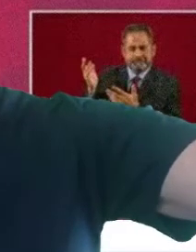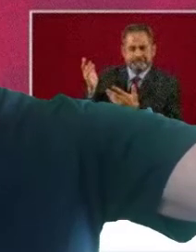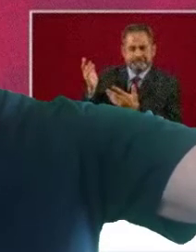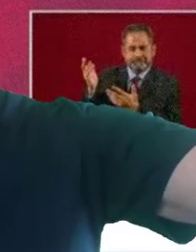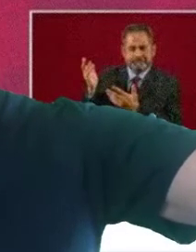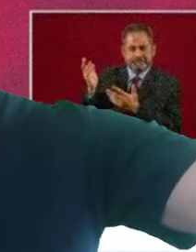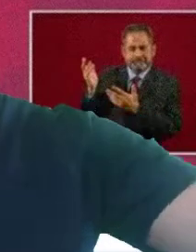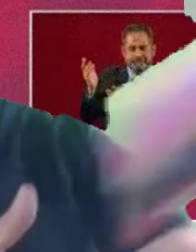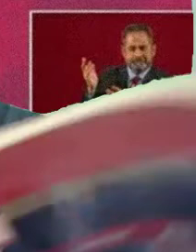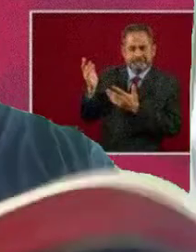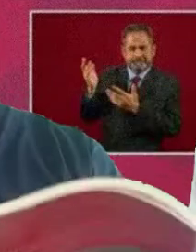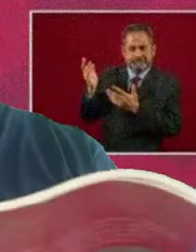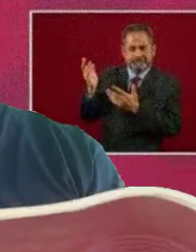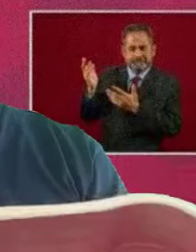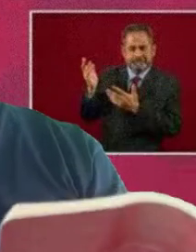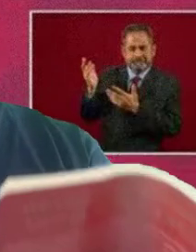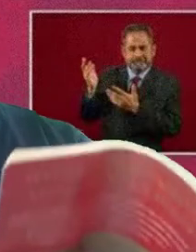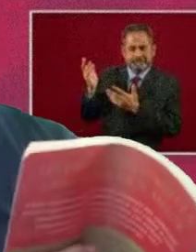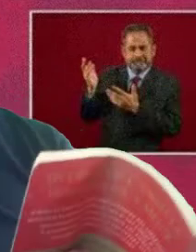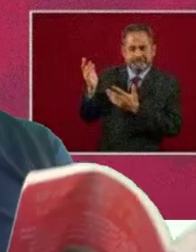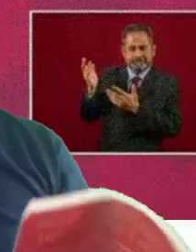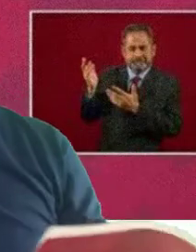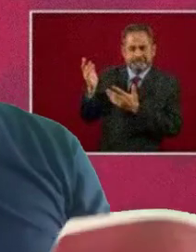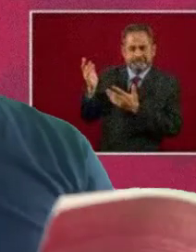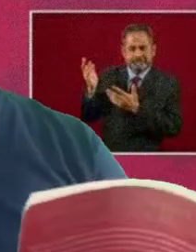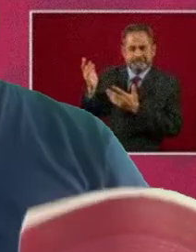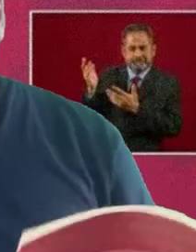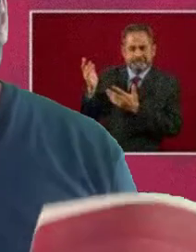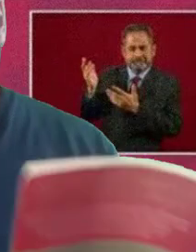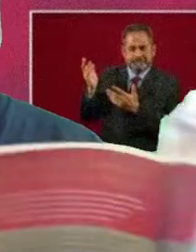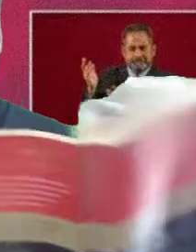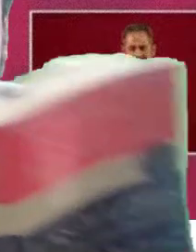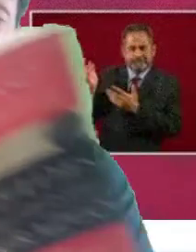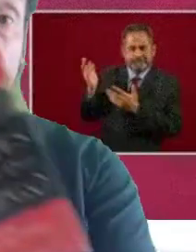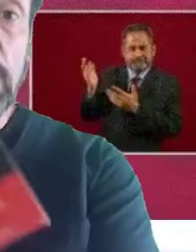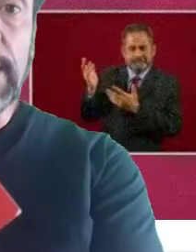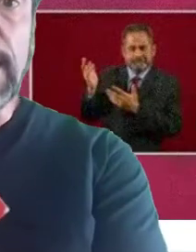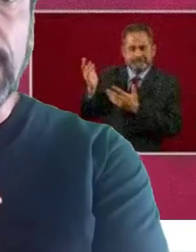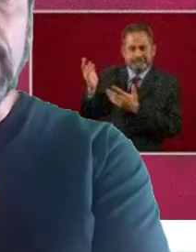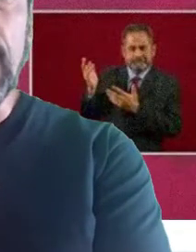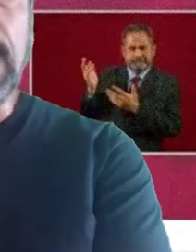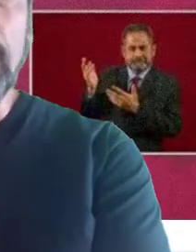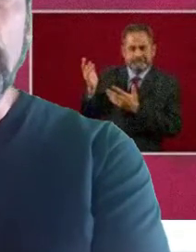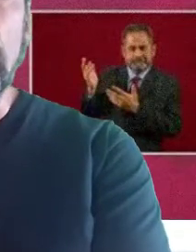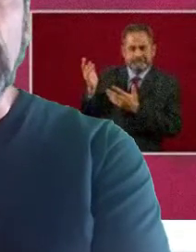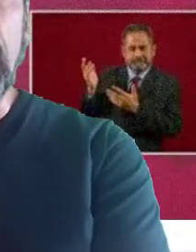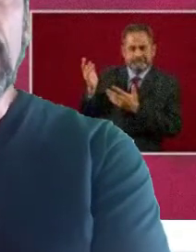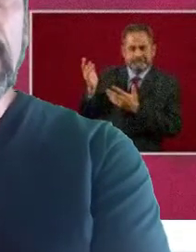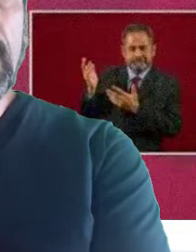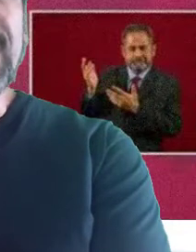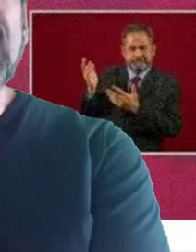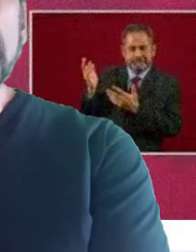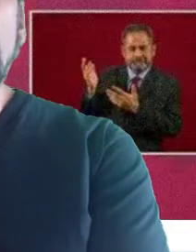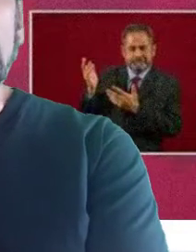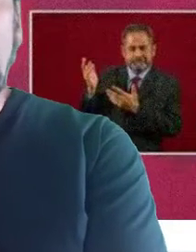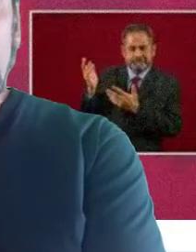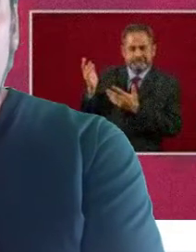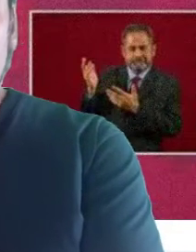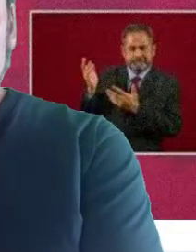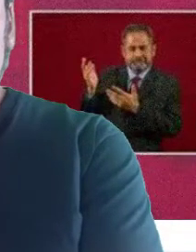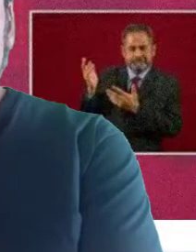hay que reiterarlo es un líder y que lo vuelvo a traer en el libro porque es